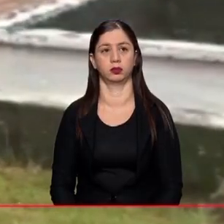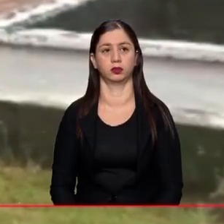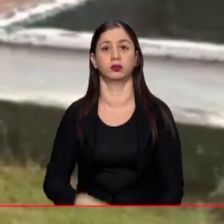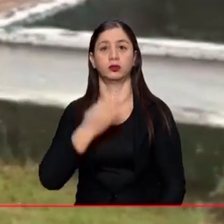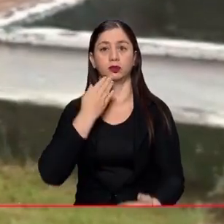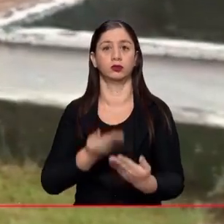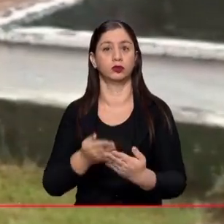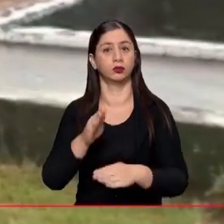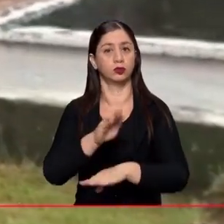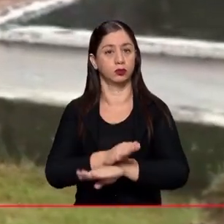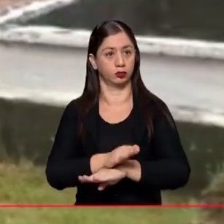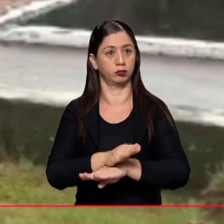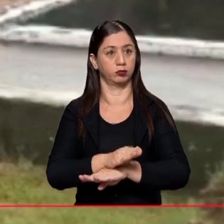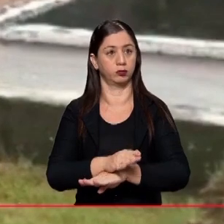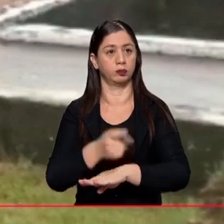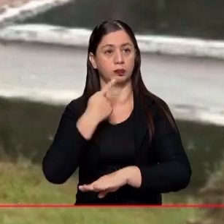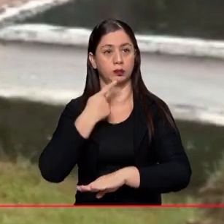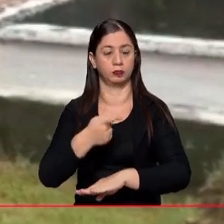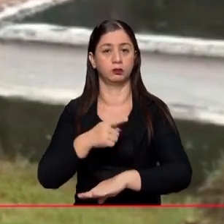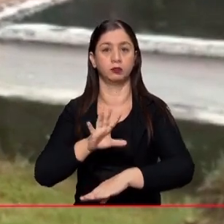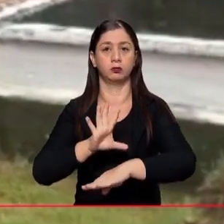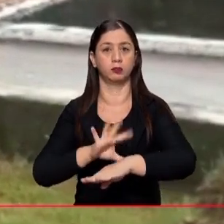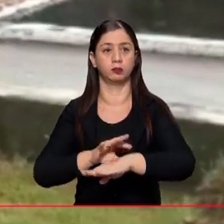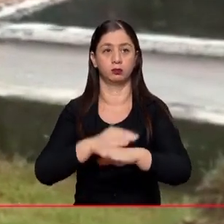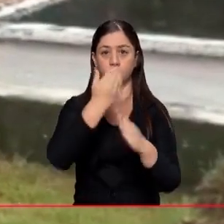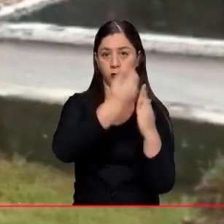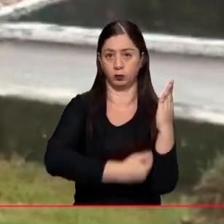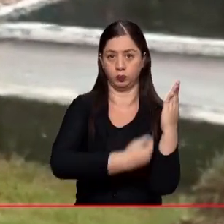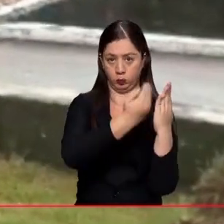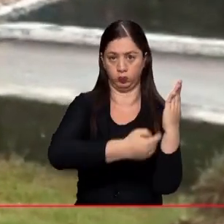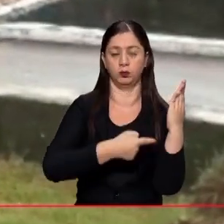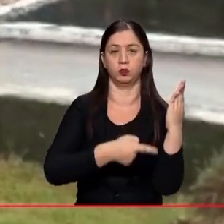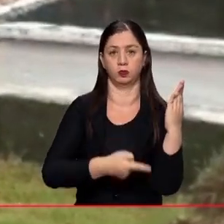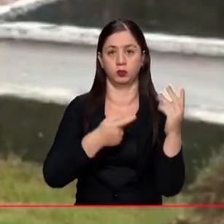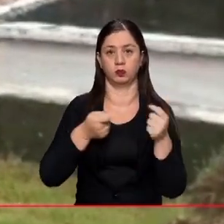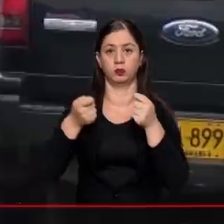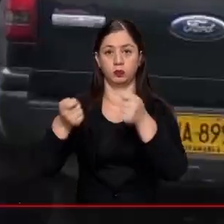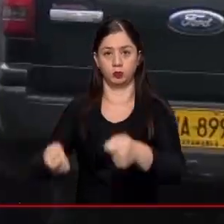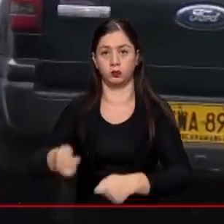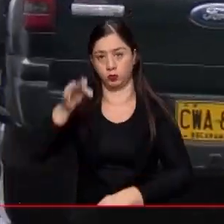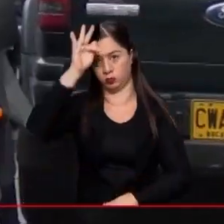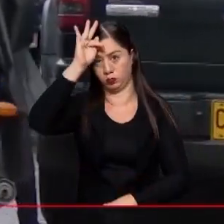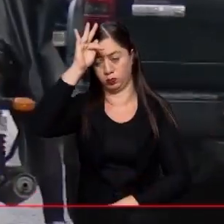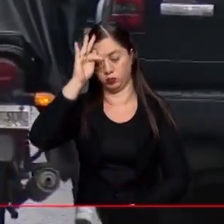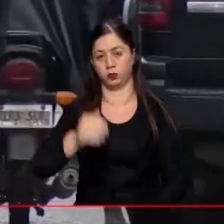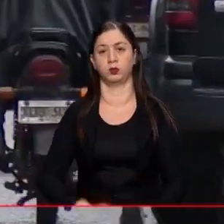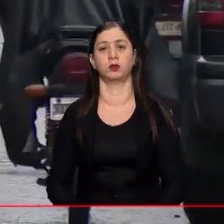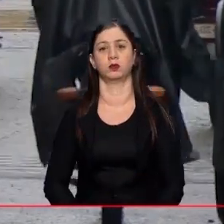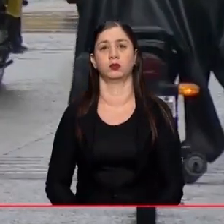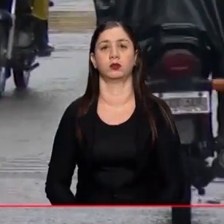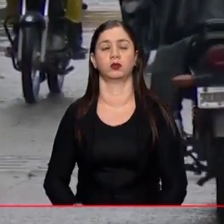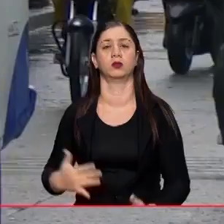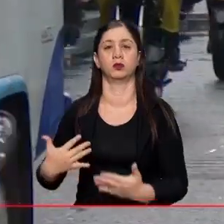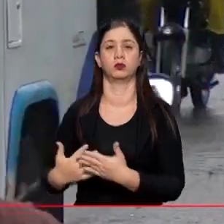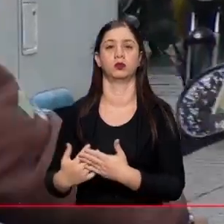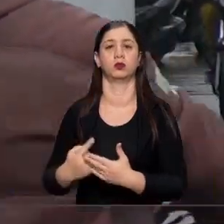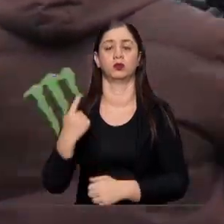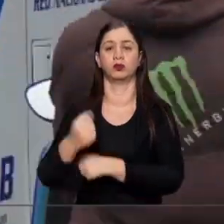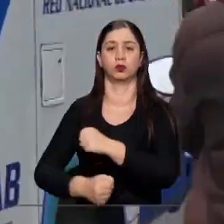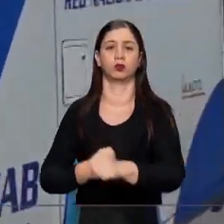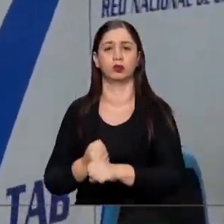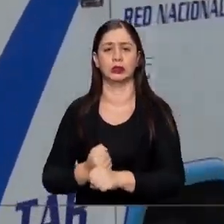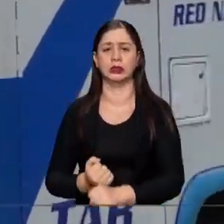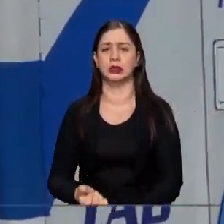Buenas tardes. Según el reporte médico entregado aquí en el Hospital San Francisco de Asís, la menor de cerca de un año ingresó en